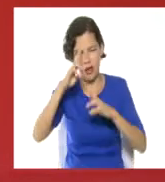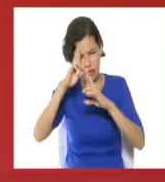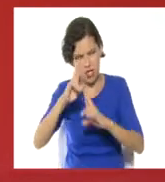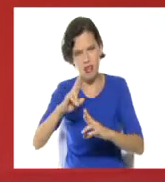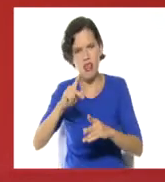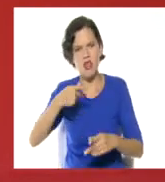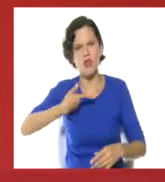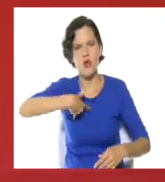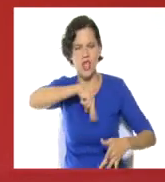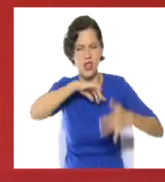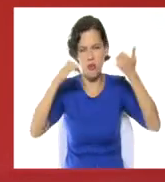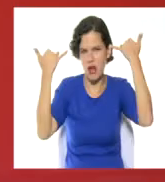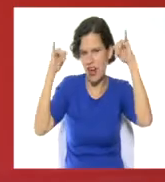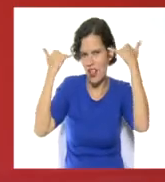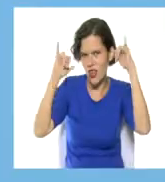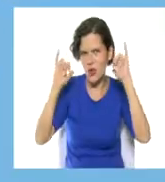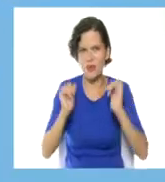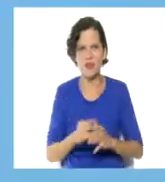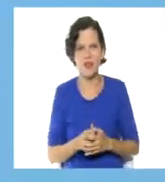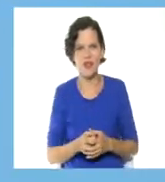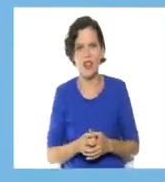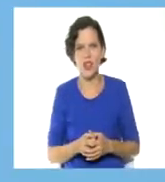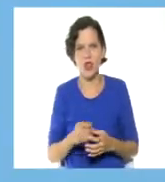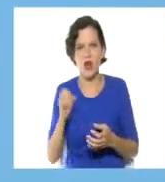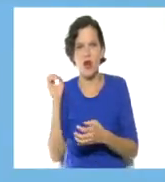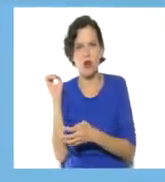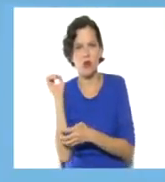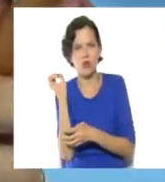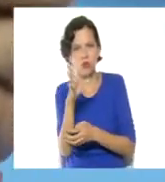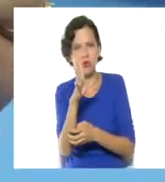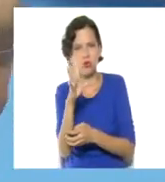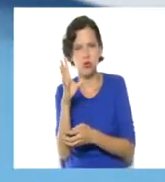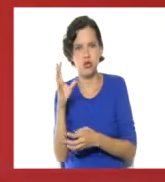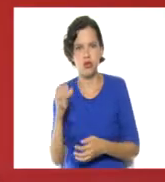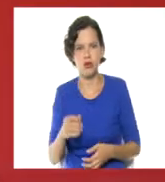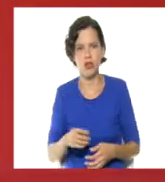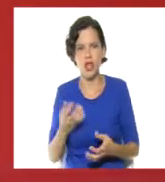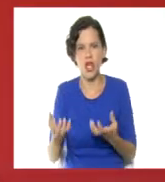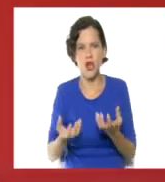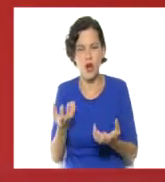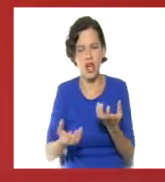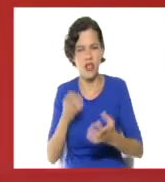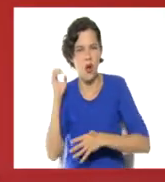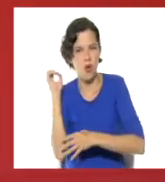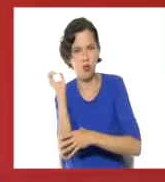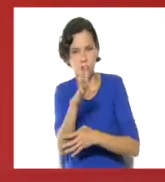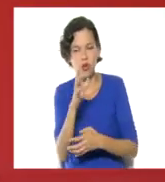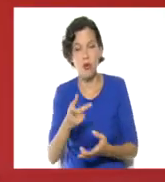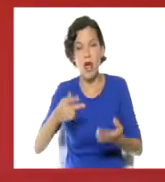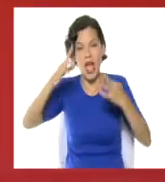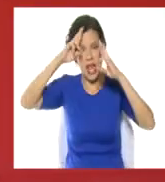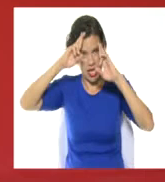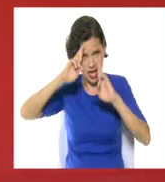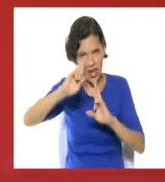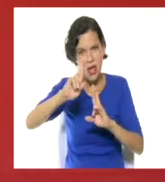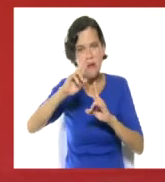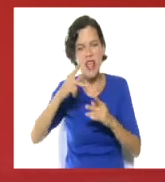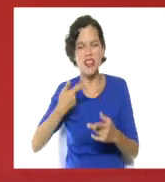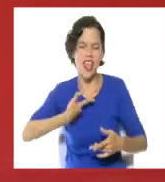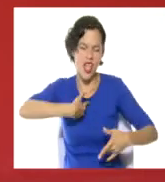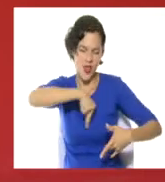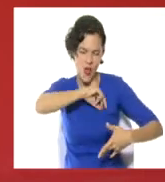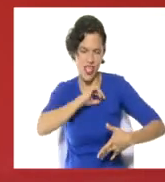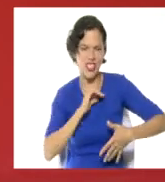que respete nuestro parrandón. Fuego al cañón, fuego al cañón, para que